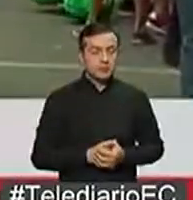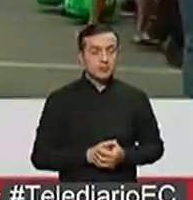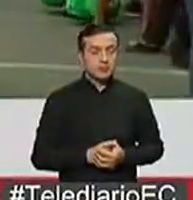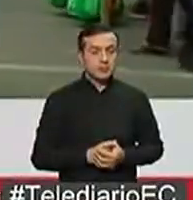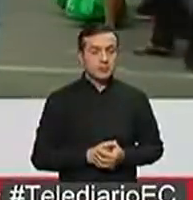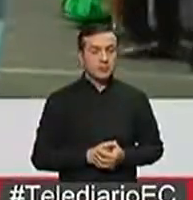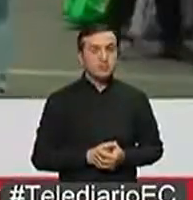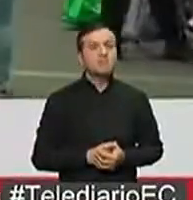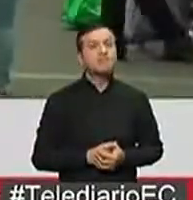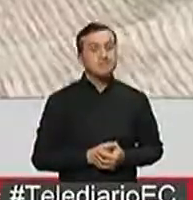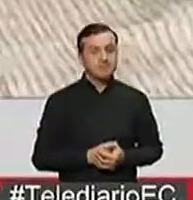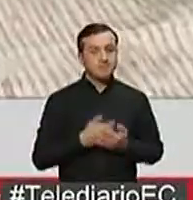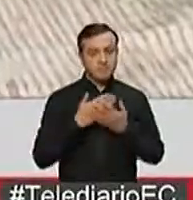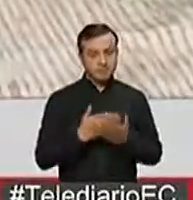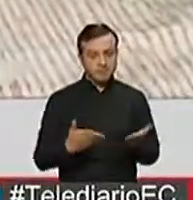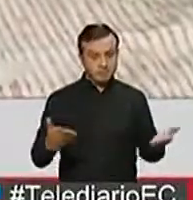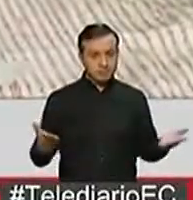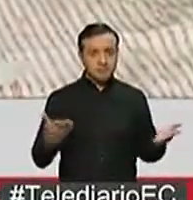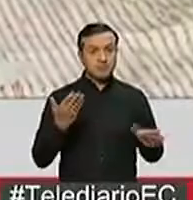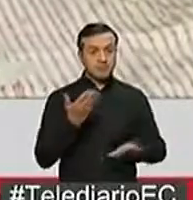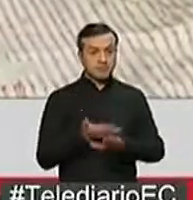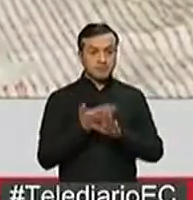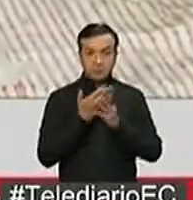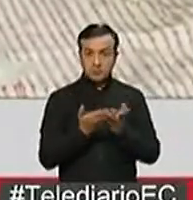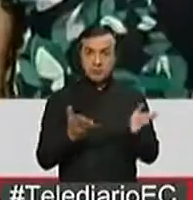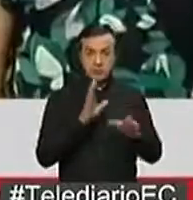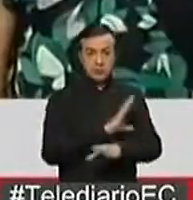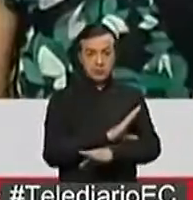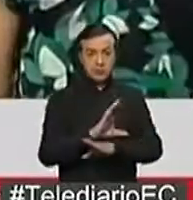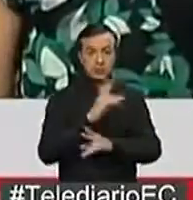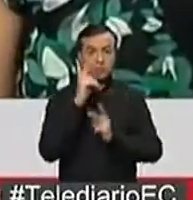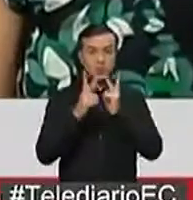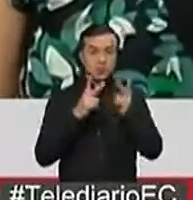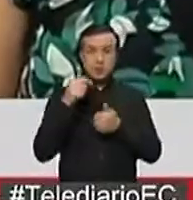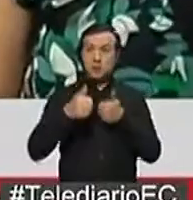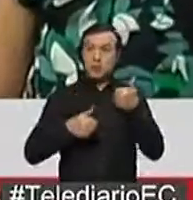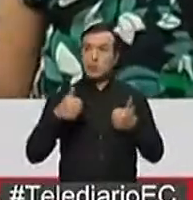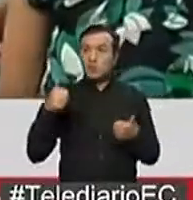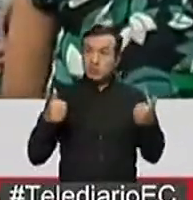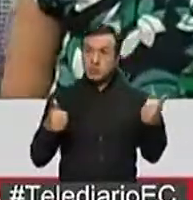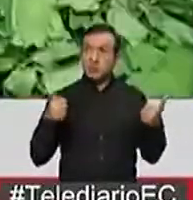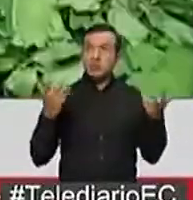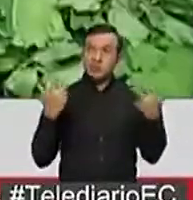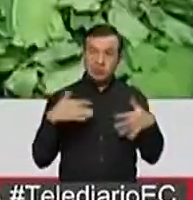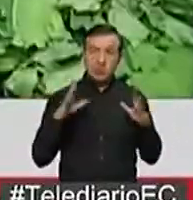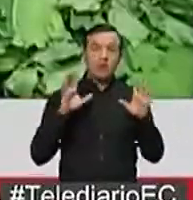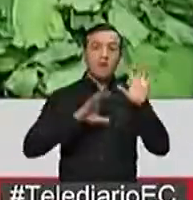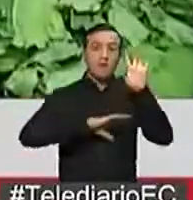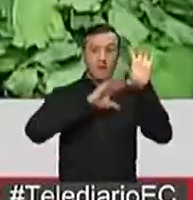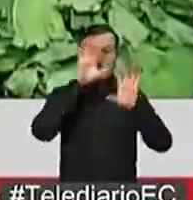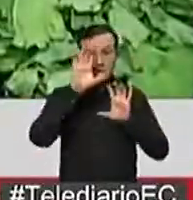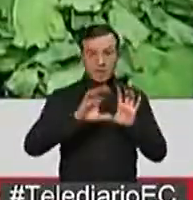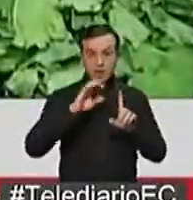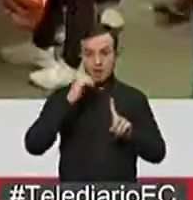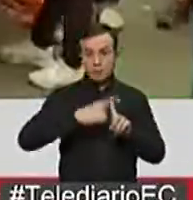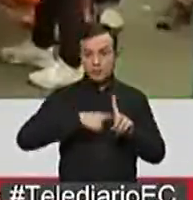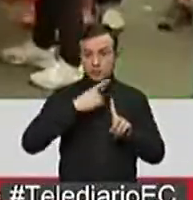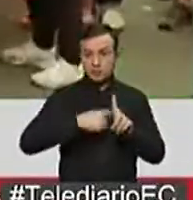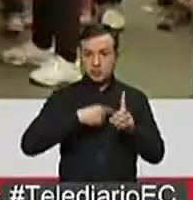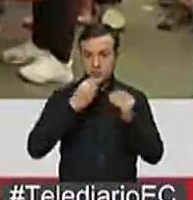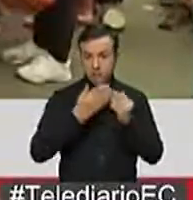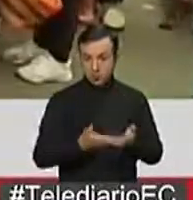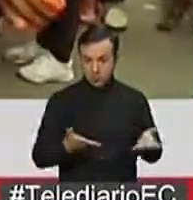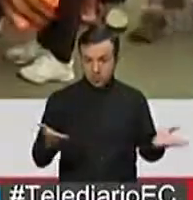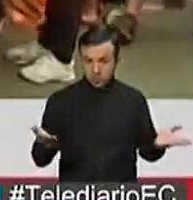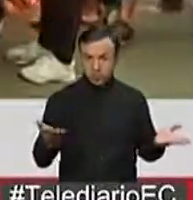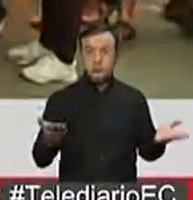Entre presentaciones culturales, la exposición de productos del campo y la visita de autoridades, se desarrolló la Feria de la Mata a la Mesa en la explanada del Estadio